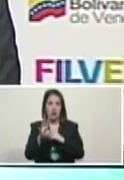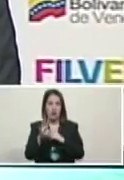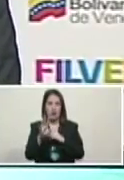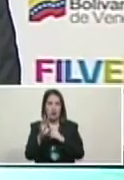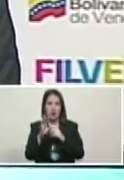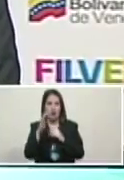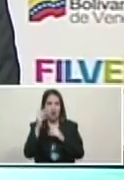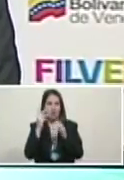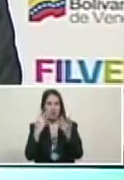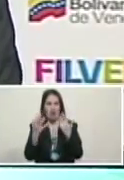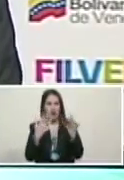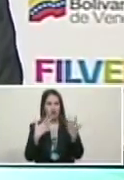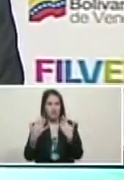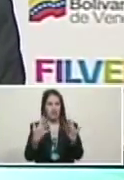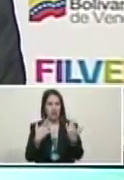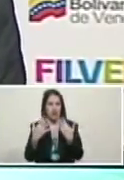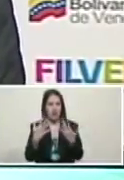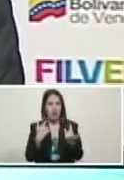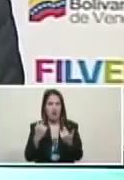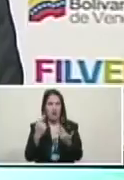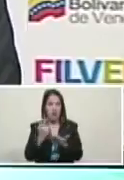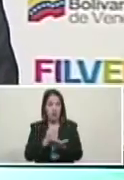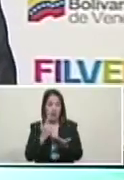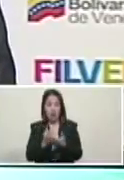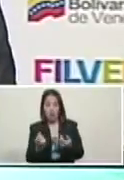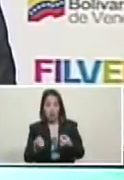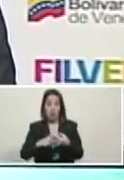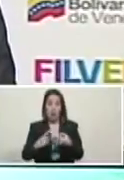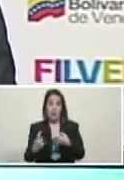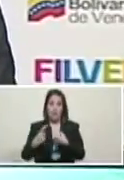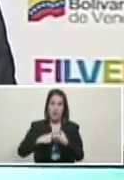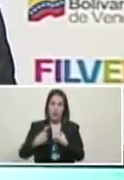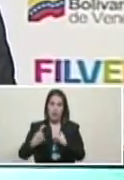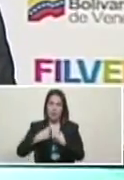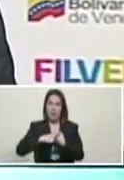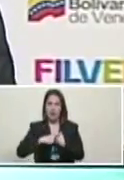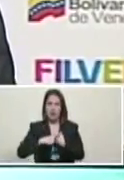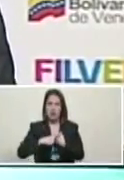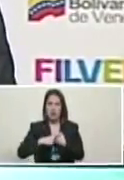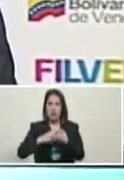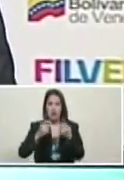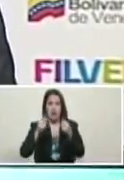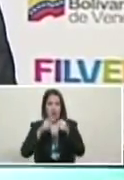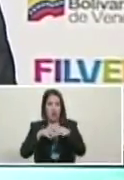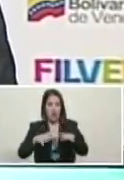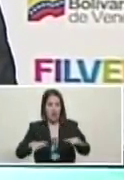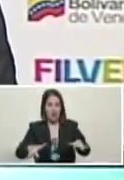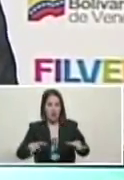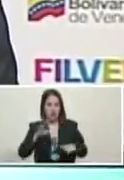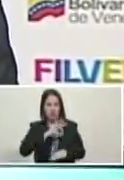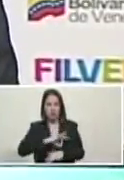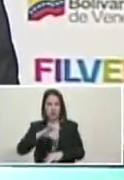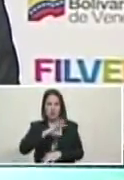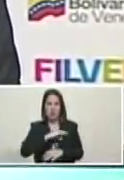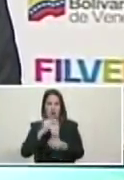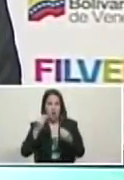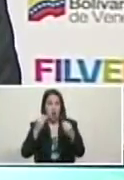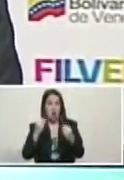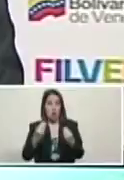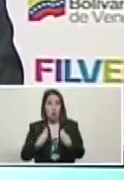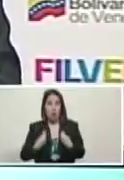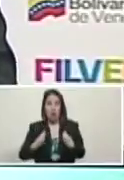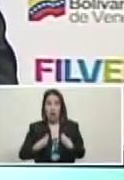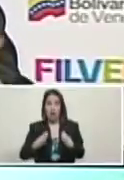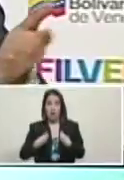ser una edición que incorpore de manera determinante las redes sociales como parte de la vida cultural y